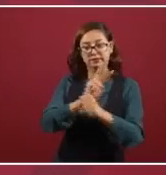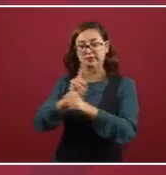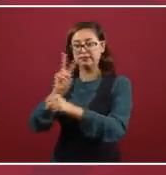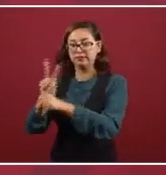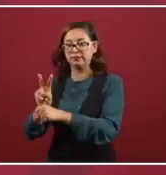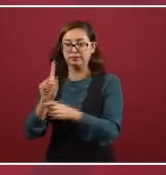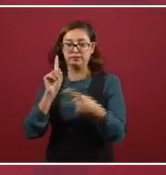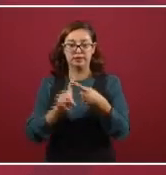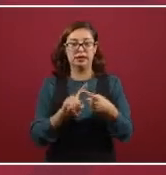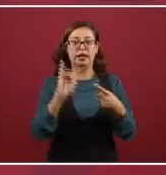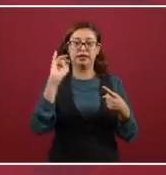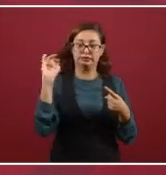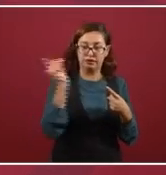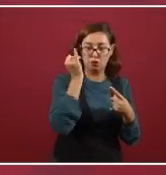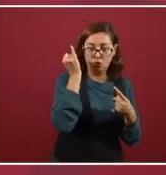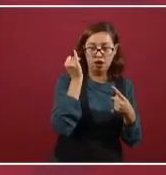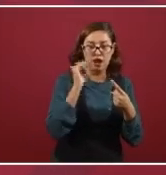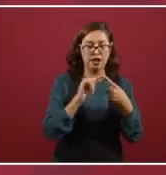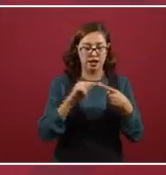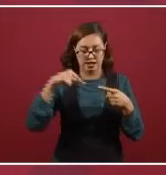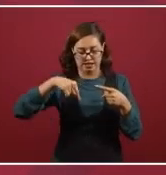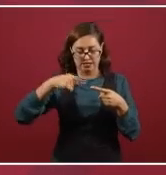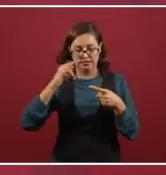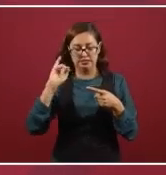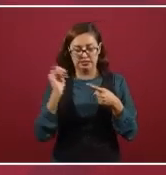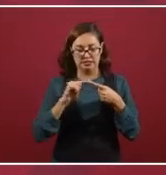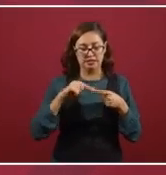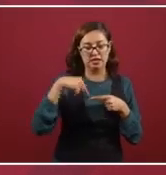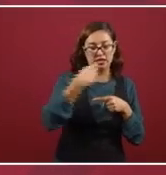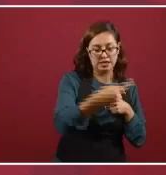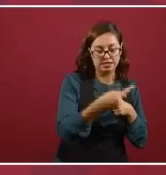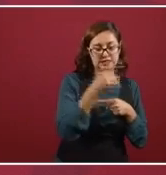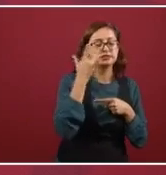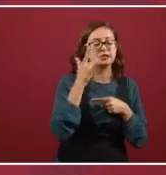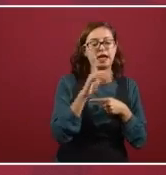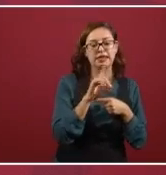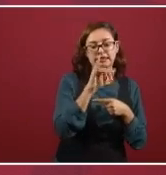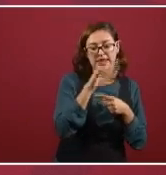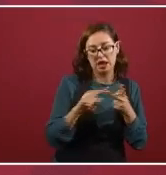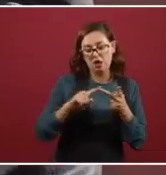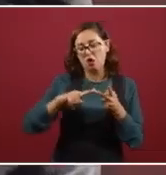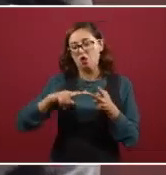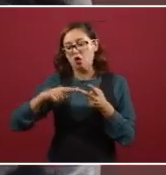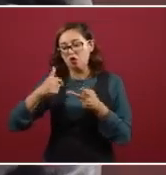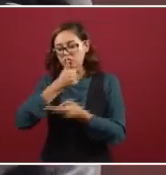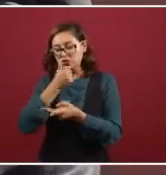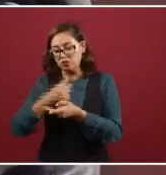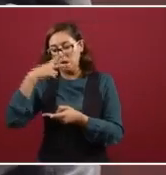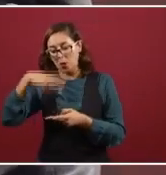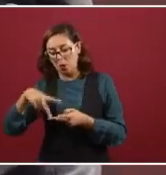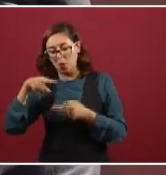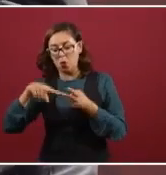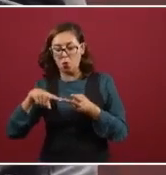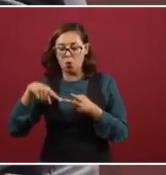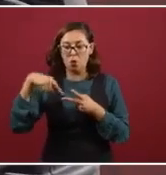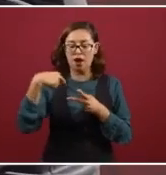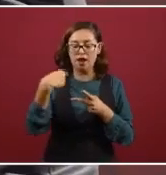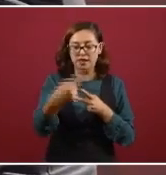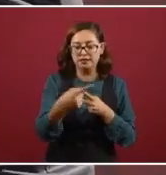que vendría siendo Tijuana-San Diego, desde luego Ciudad Juárez El Paso, desde luego Reynosa,